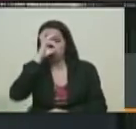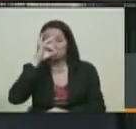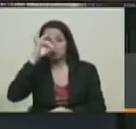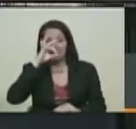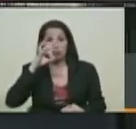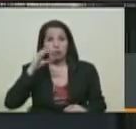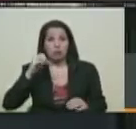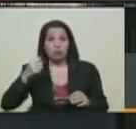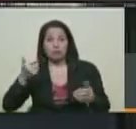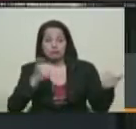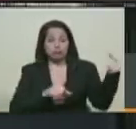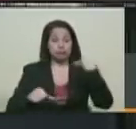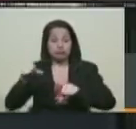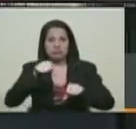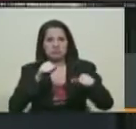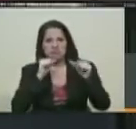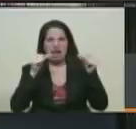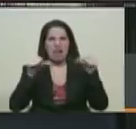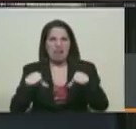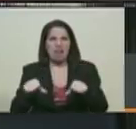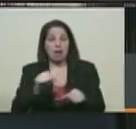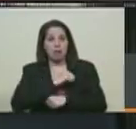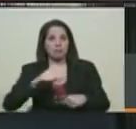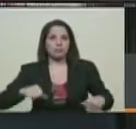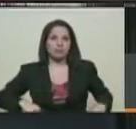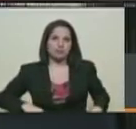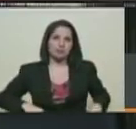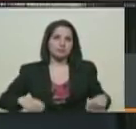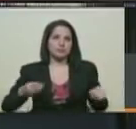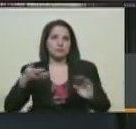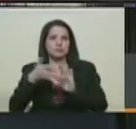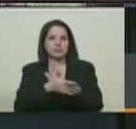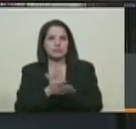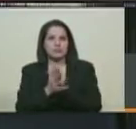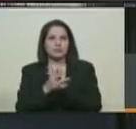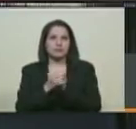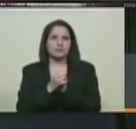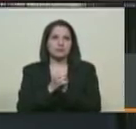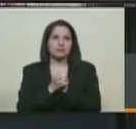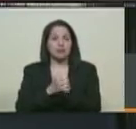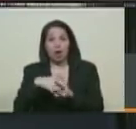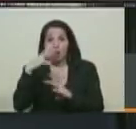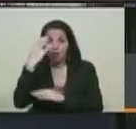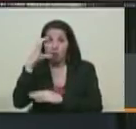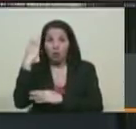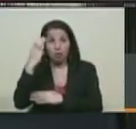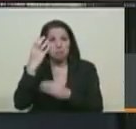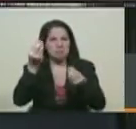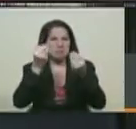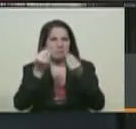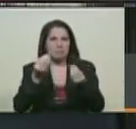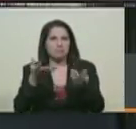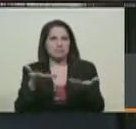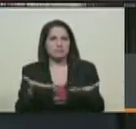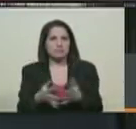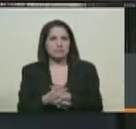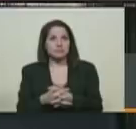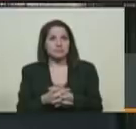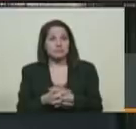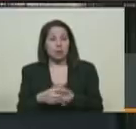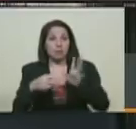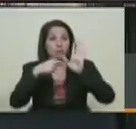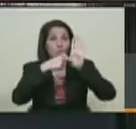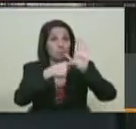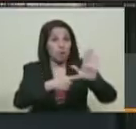sabotearon? En Portugal y en Colombia. Yo le dije al vicepresidente Tarek, muestren